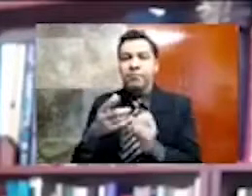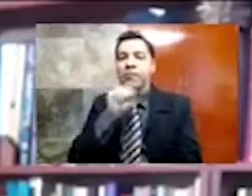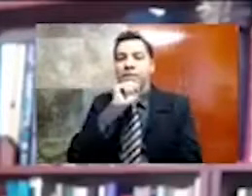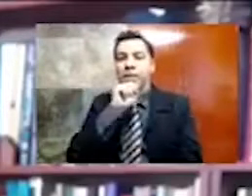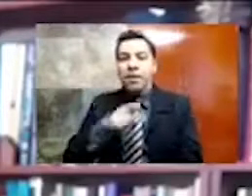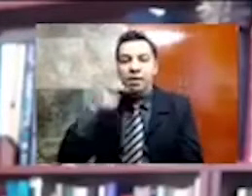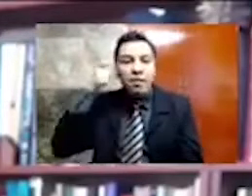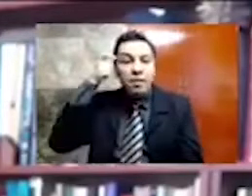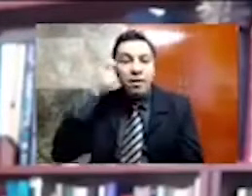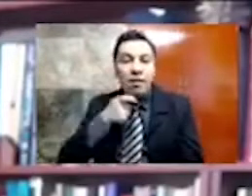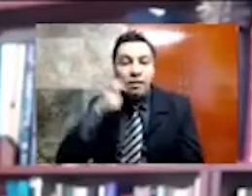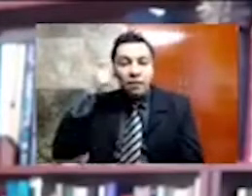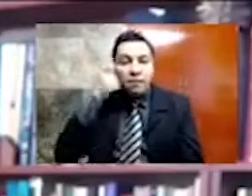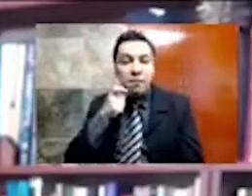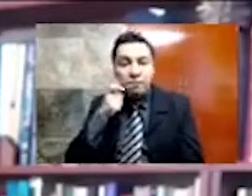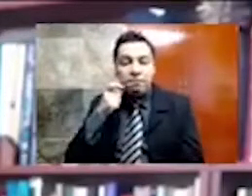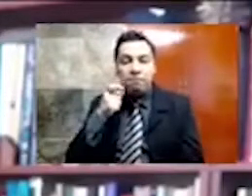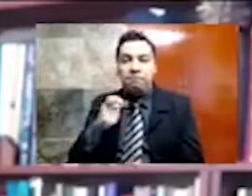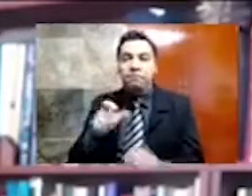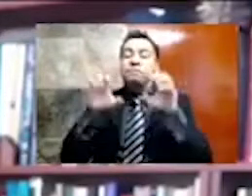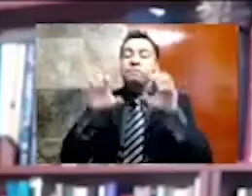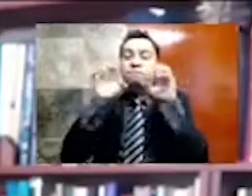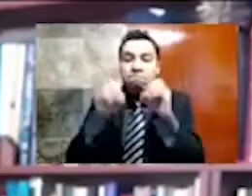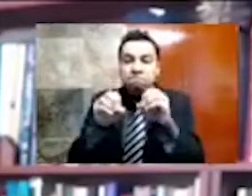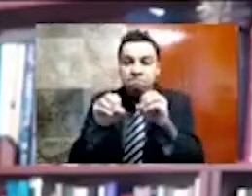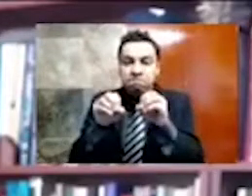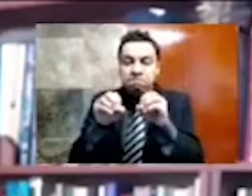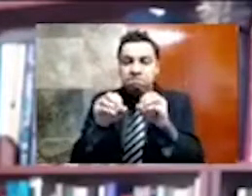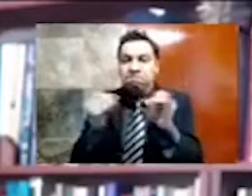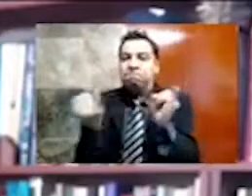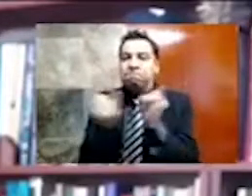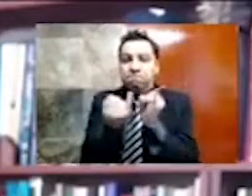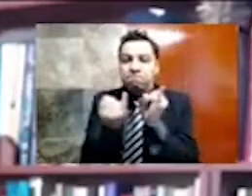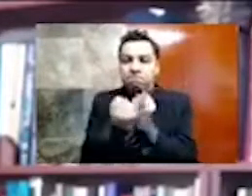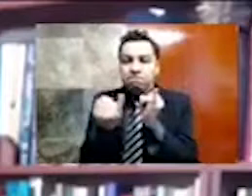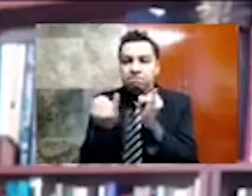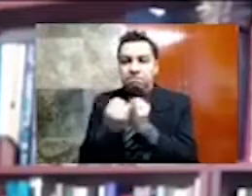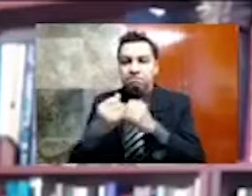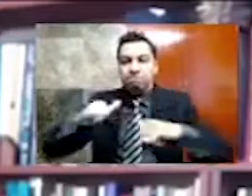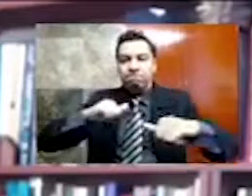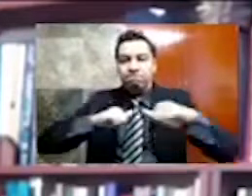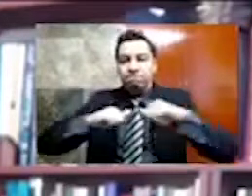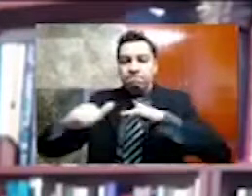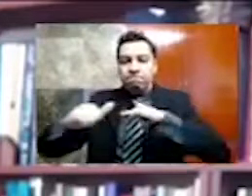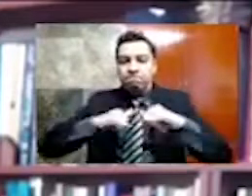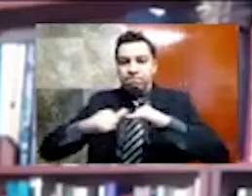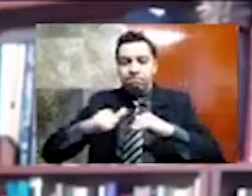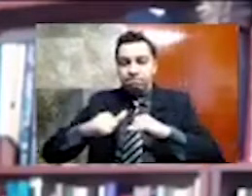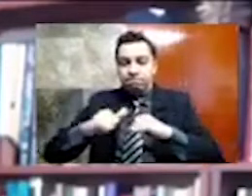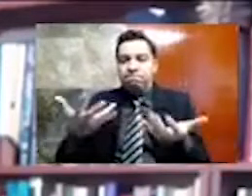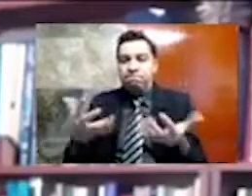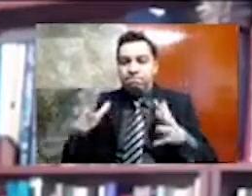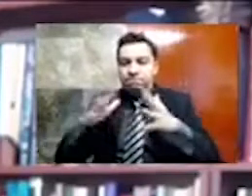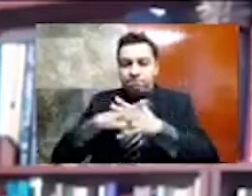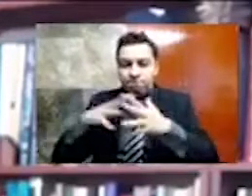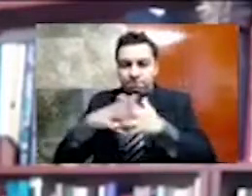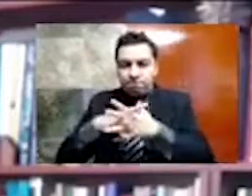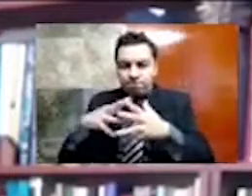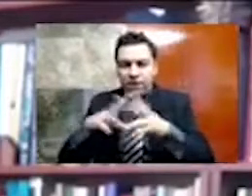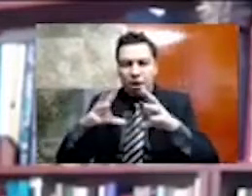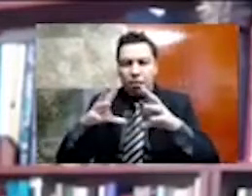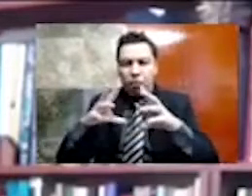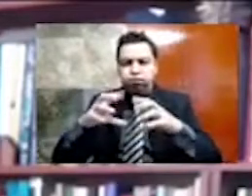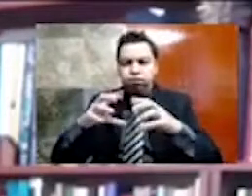pero además con el maravilloso plan de Amilpas, la tierra del algodón, que es hoy el estado de